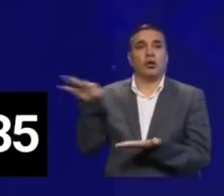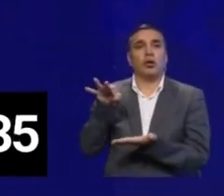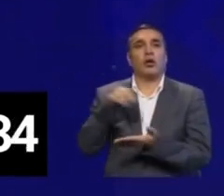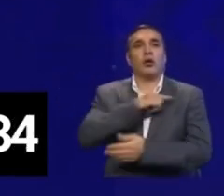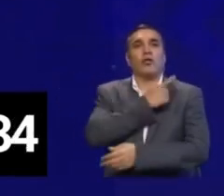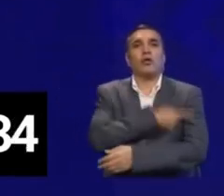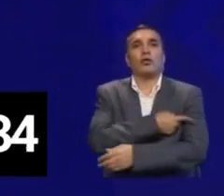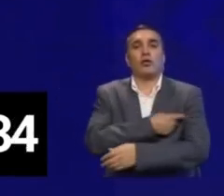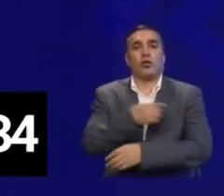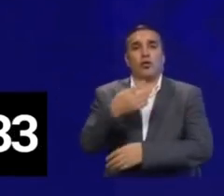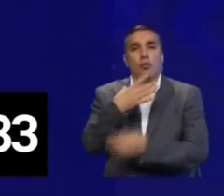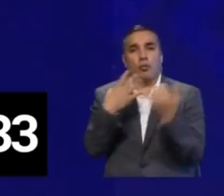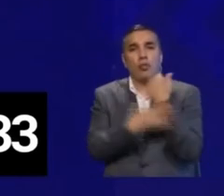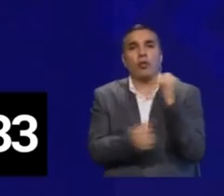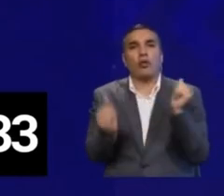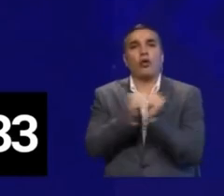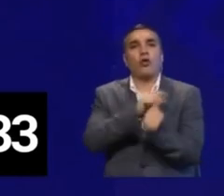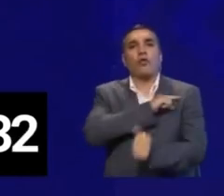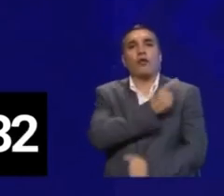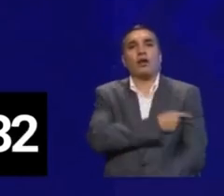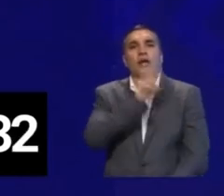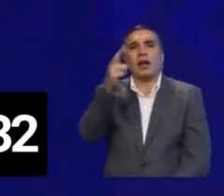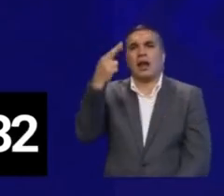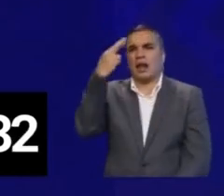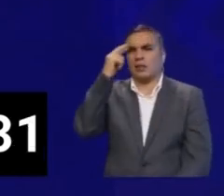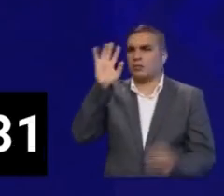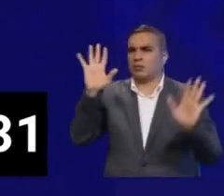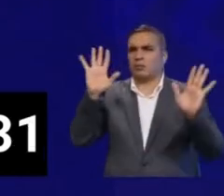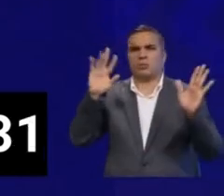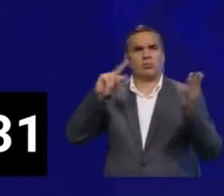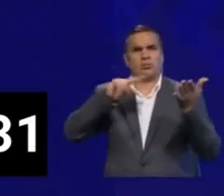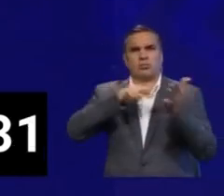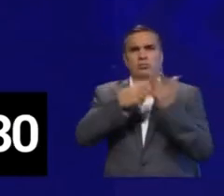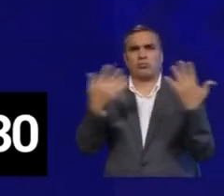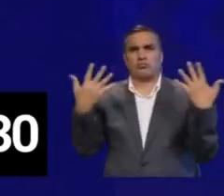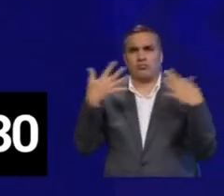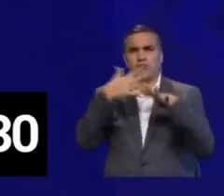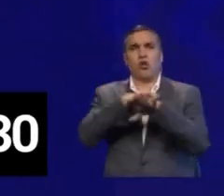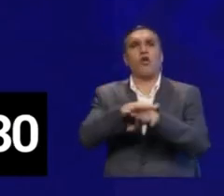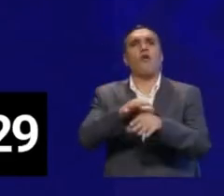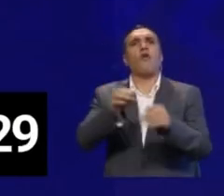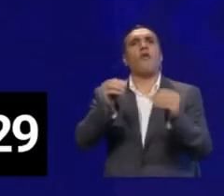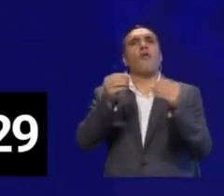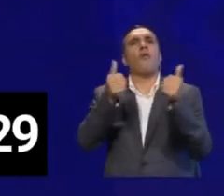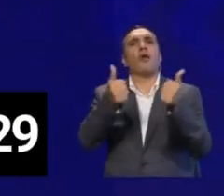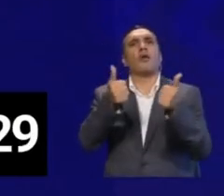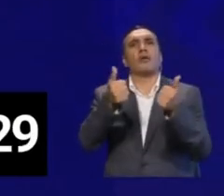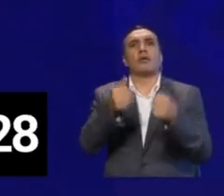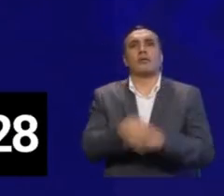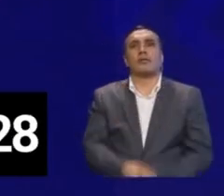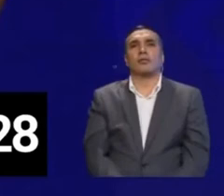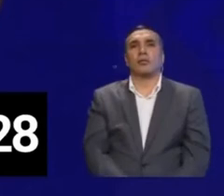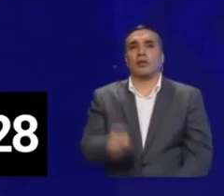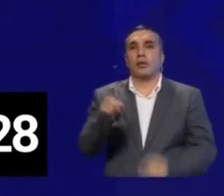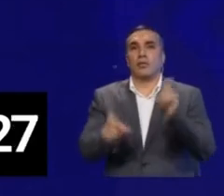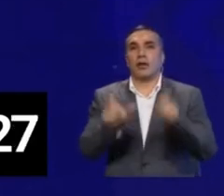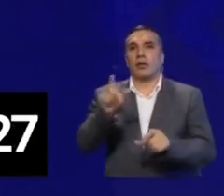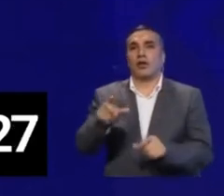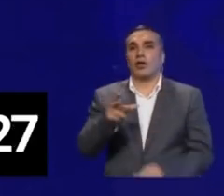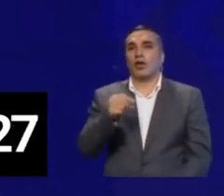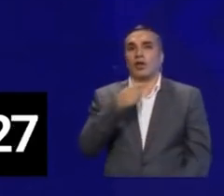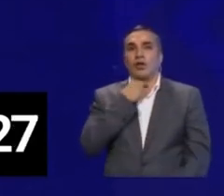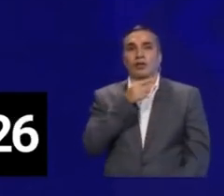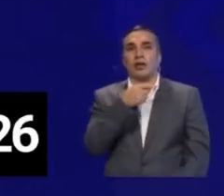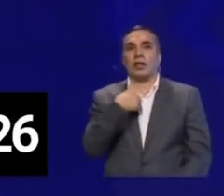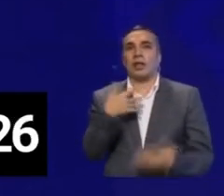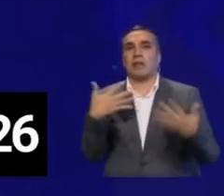con la fuerza de la razón. Esta es una combinación poderosa y peligrosa para la oligarquía que tiene